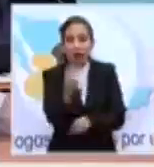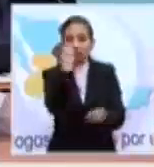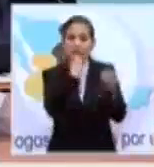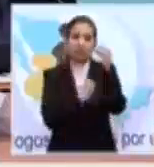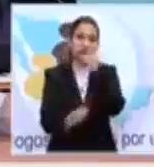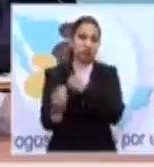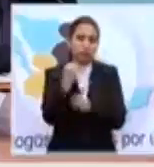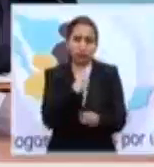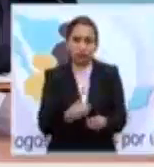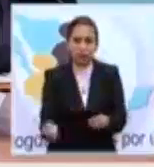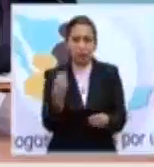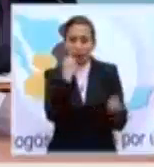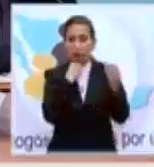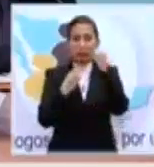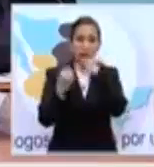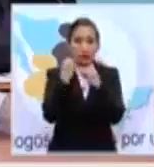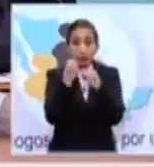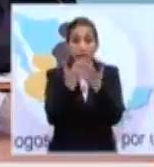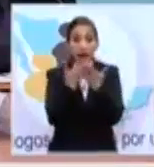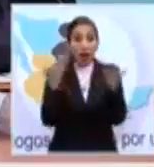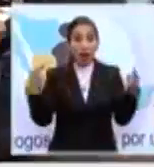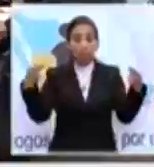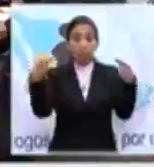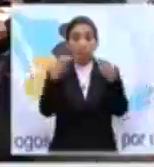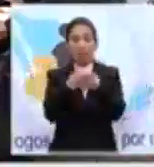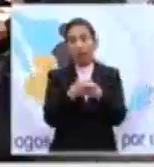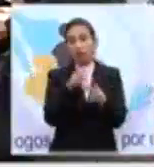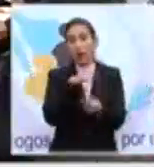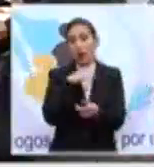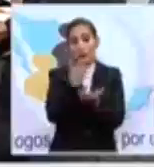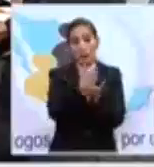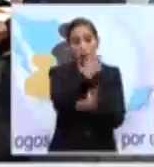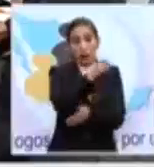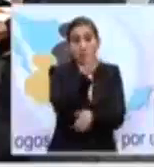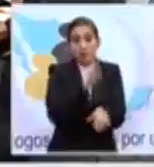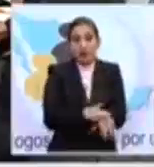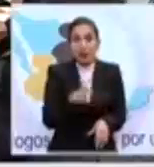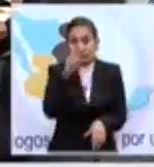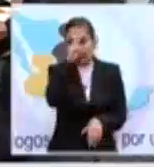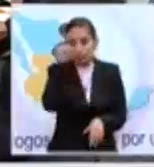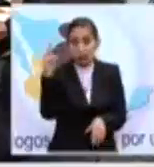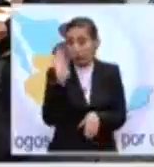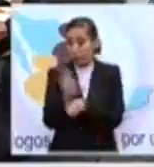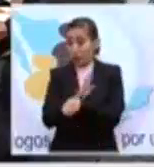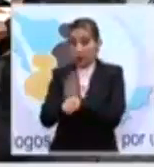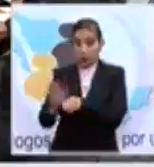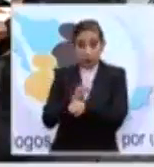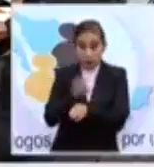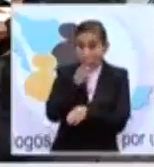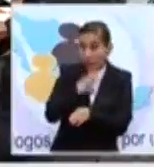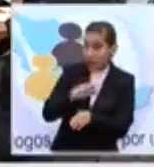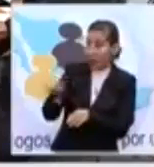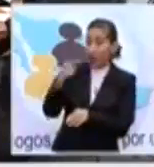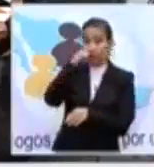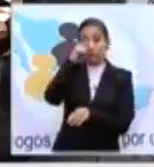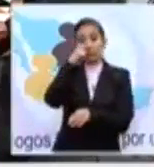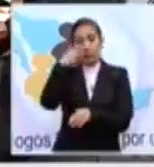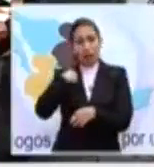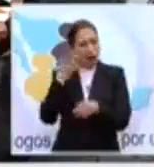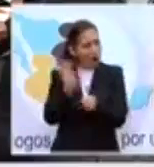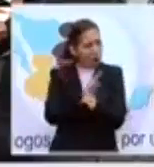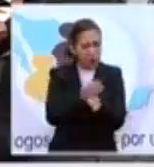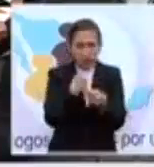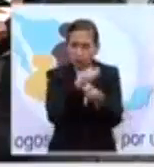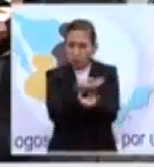mala calidad de alimentación, hoy estamos precisamente pagando más que los beneficios que eventualmente nos presumieron los gobernantes